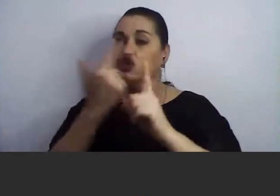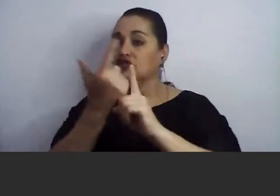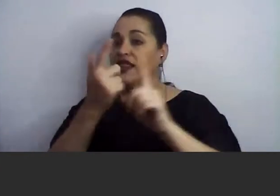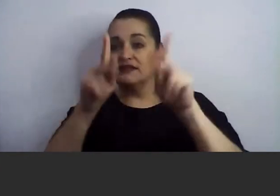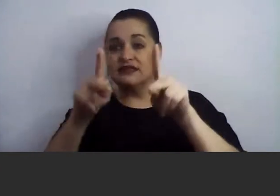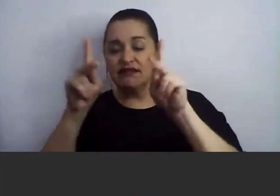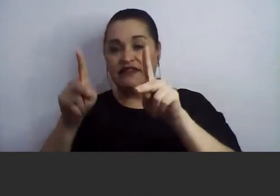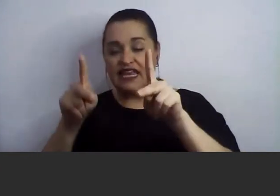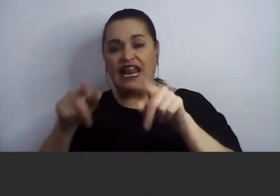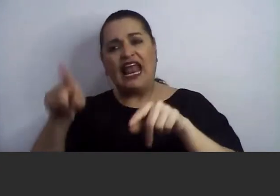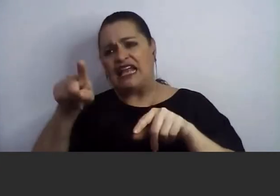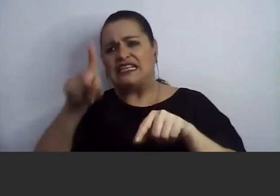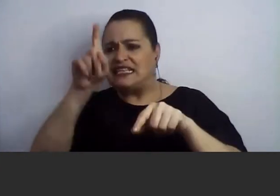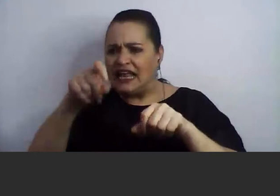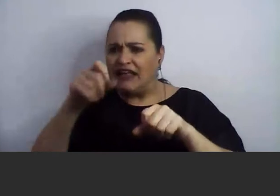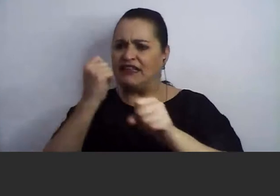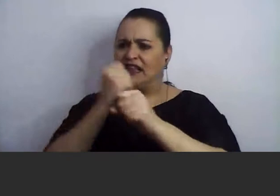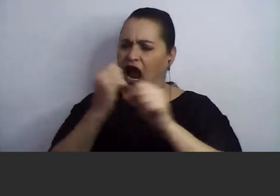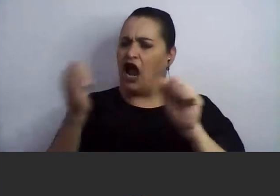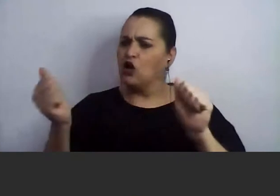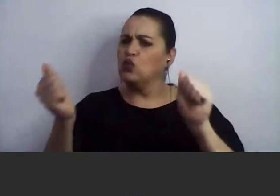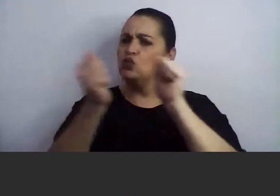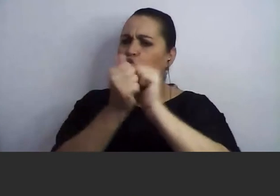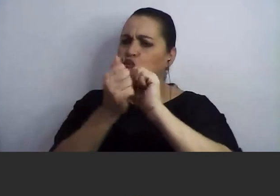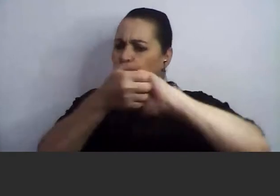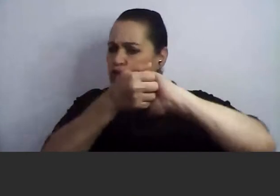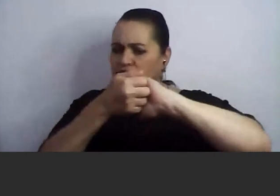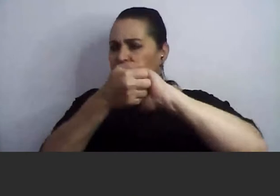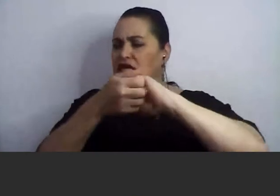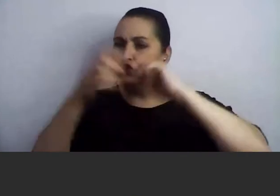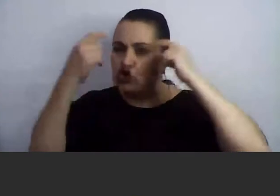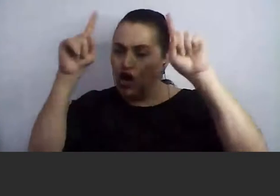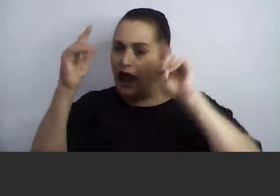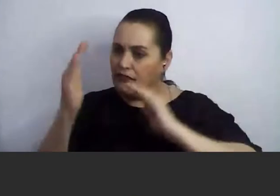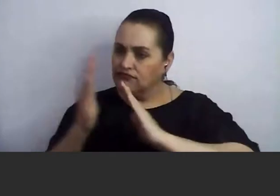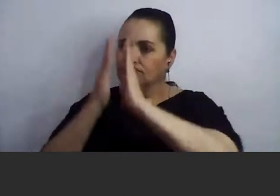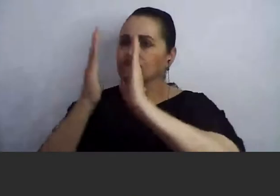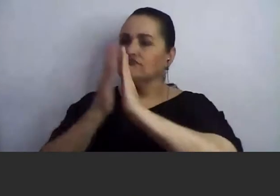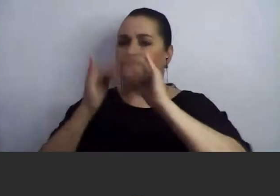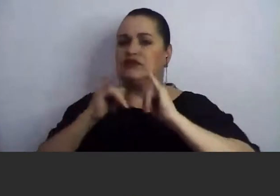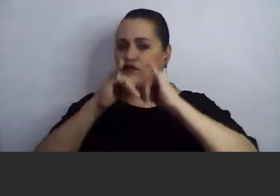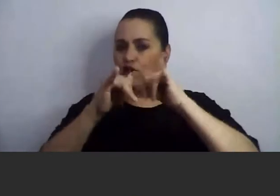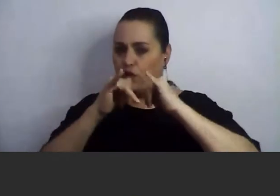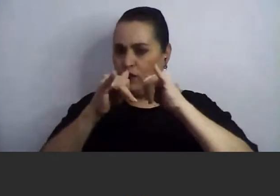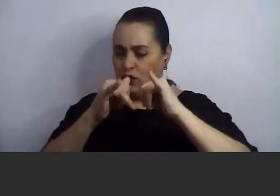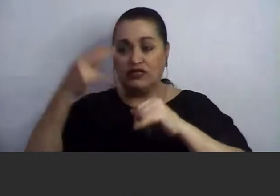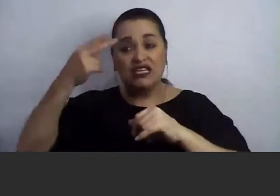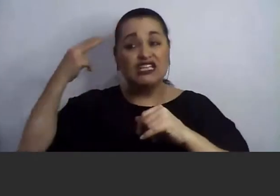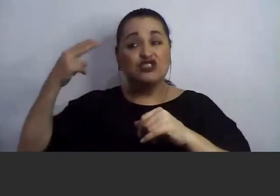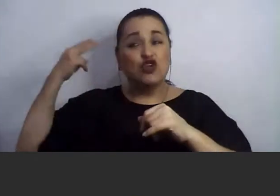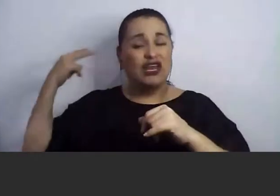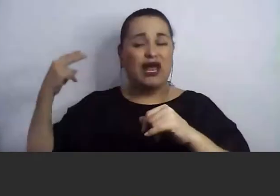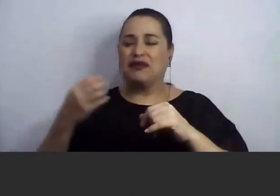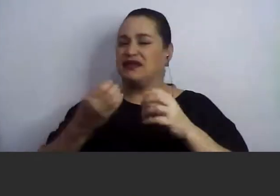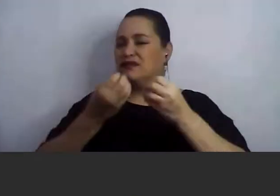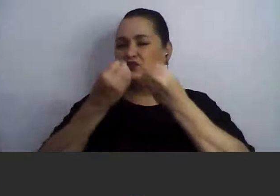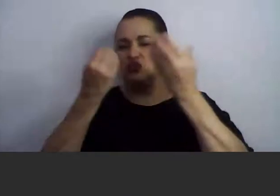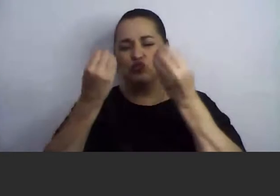que ellas deben trabajar unidas y lograr frentes comunes. Históricamente ha habido mucha